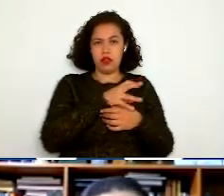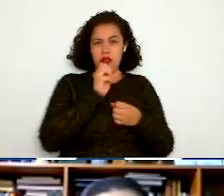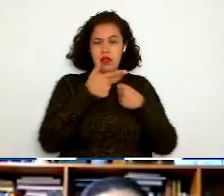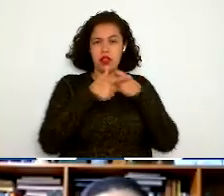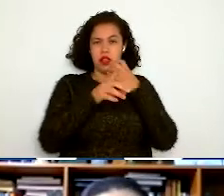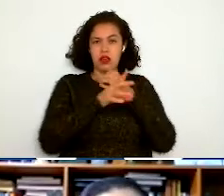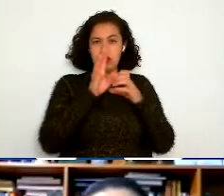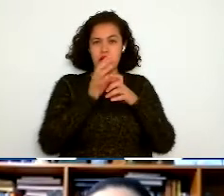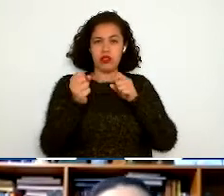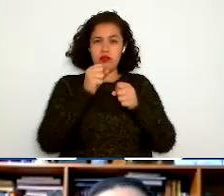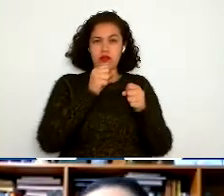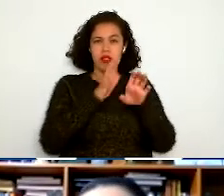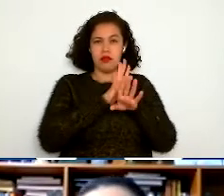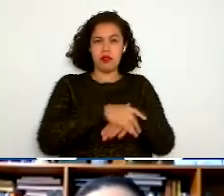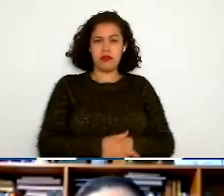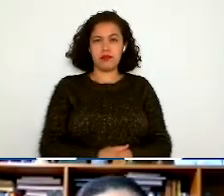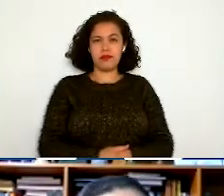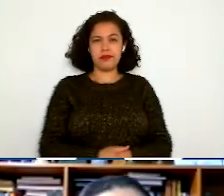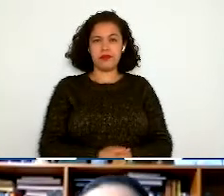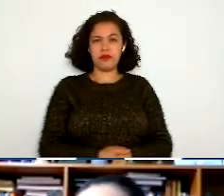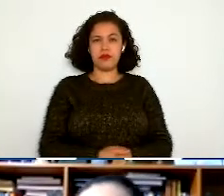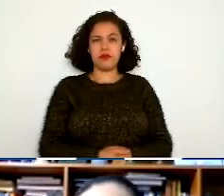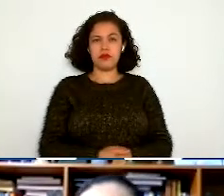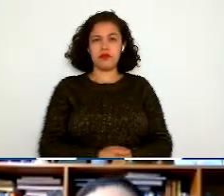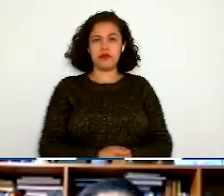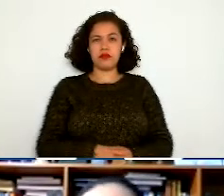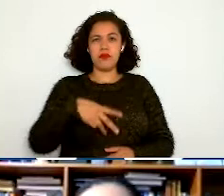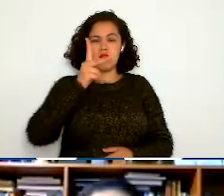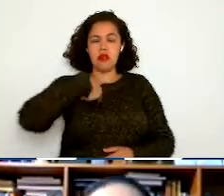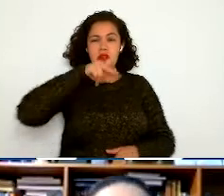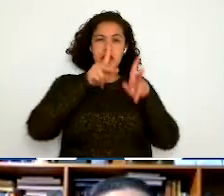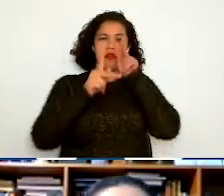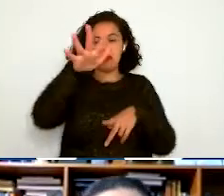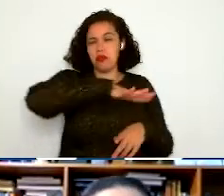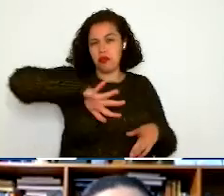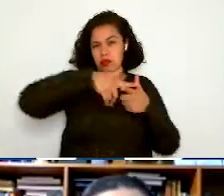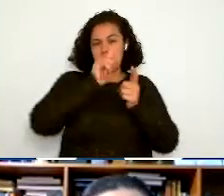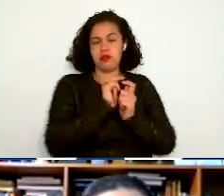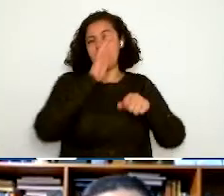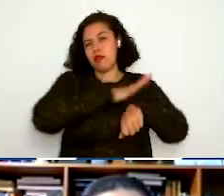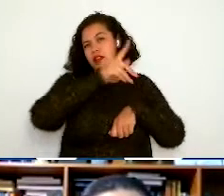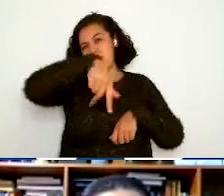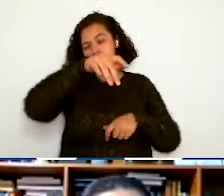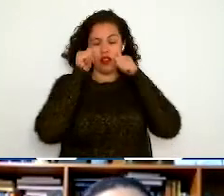redireccionar. Pero en la conversación directa con la población, que al final es la que está recibiendo la